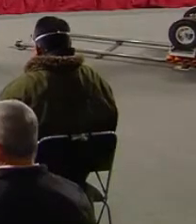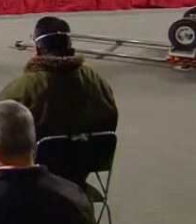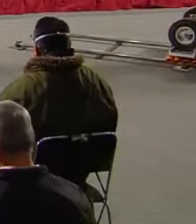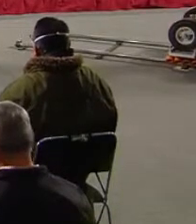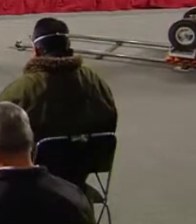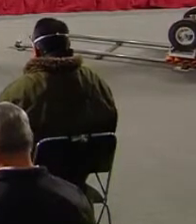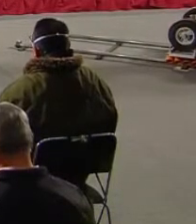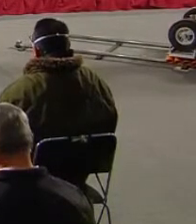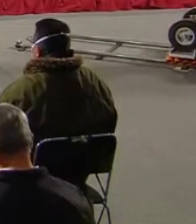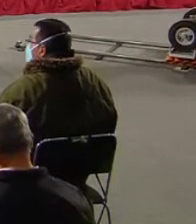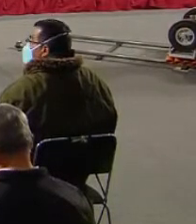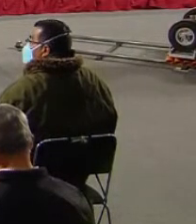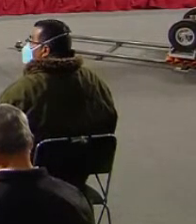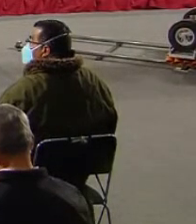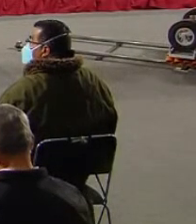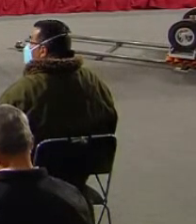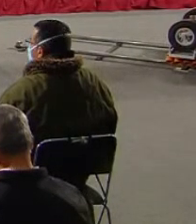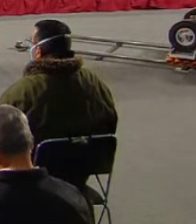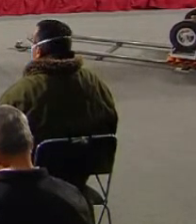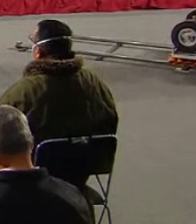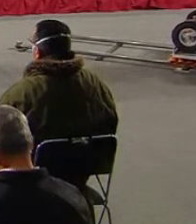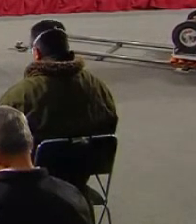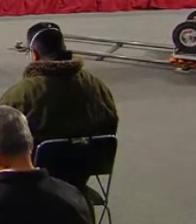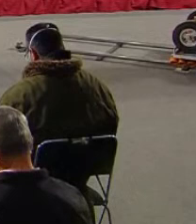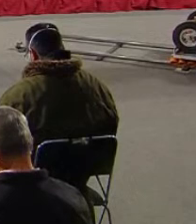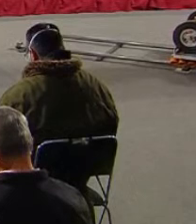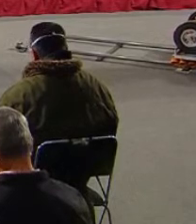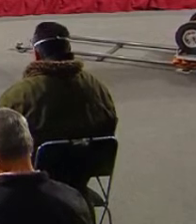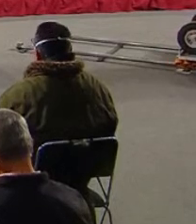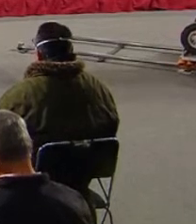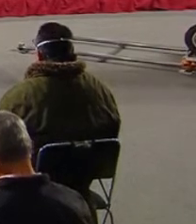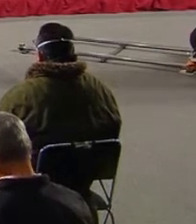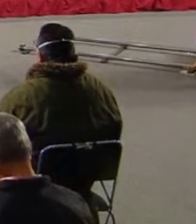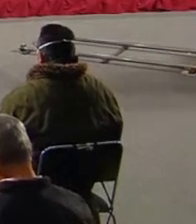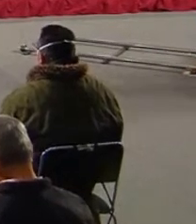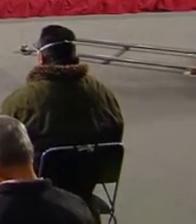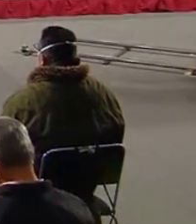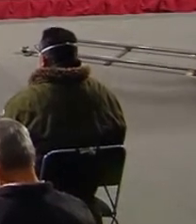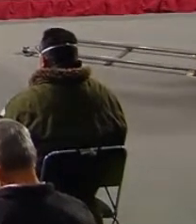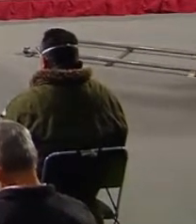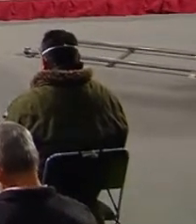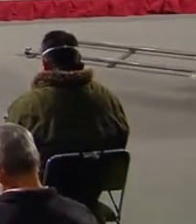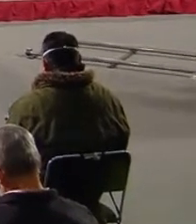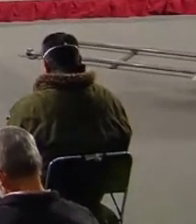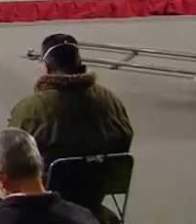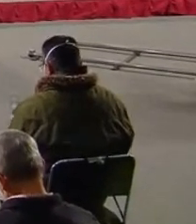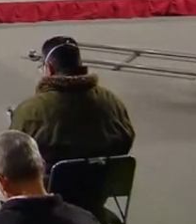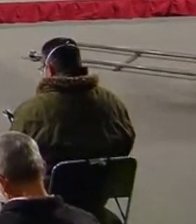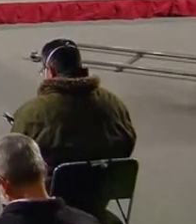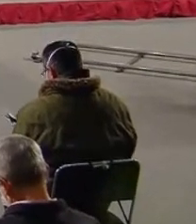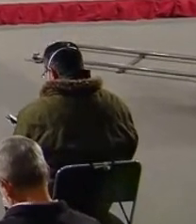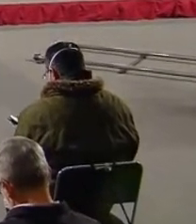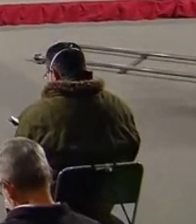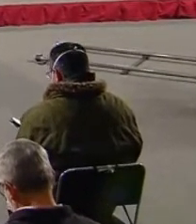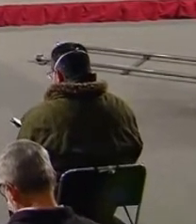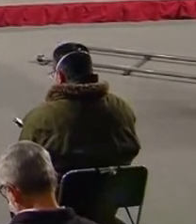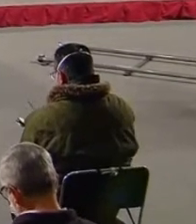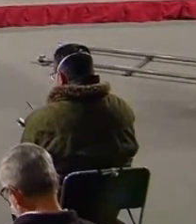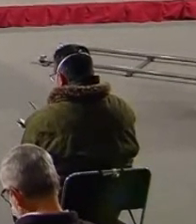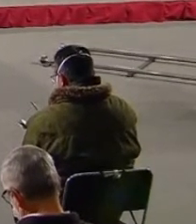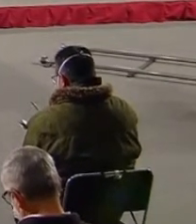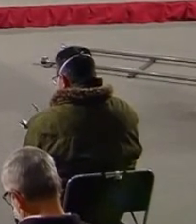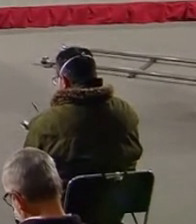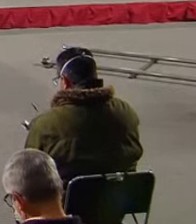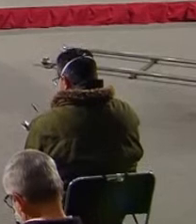nos puedes esperar lanzamos los tunos esperen mi favor muy bien